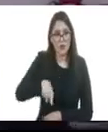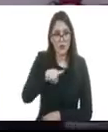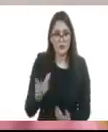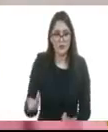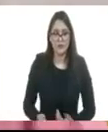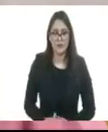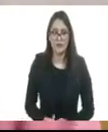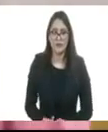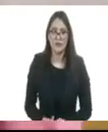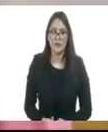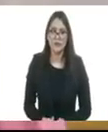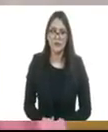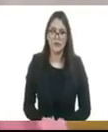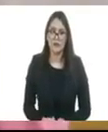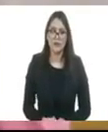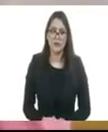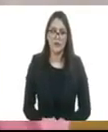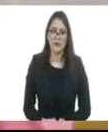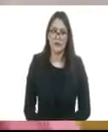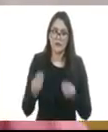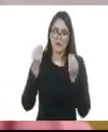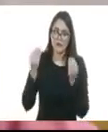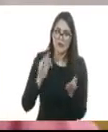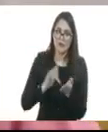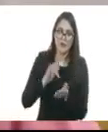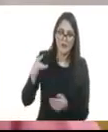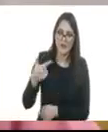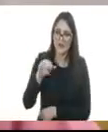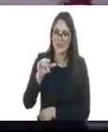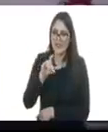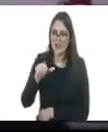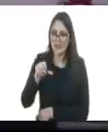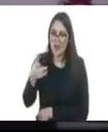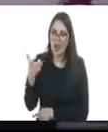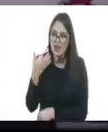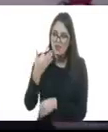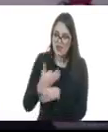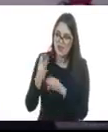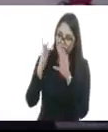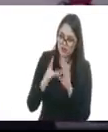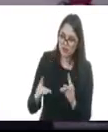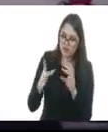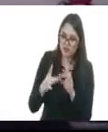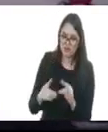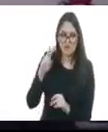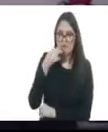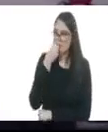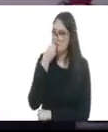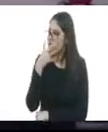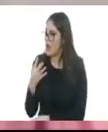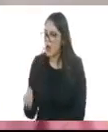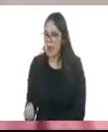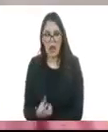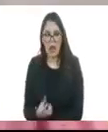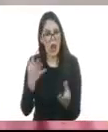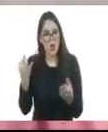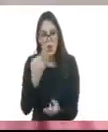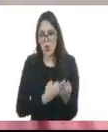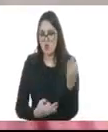Muchas gracias, Guillermo, por esta explicación tan clara que nos convence,